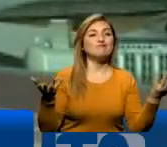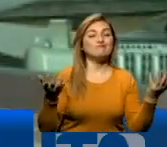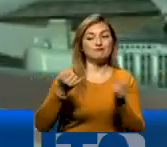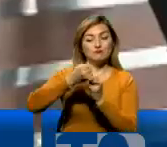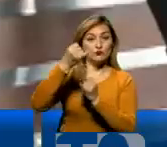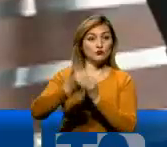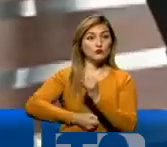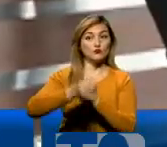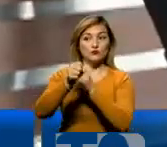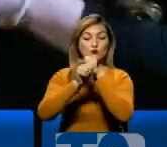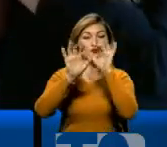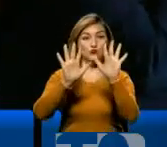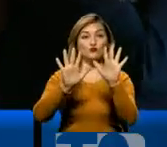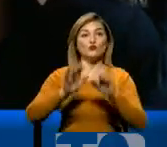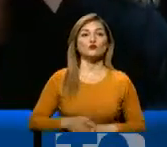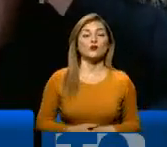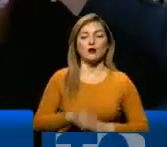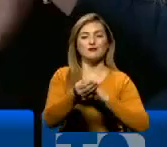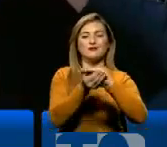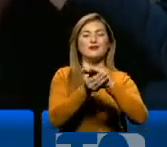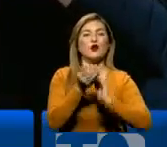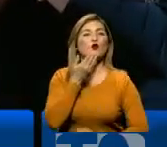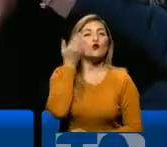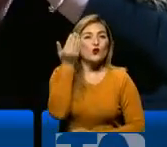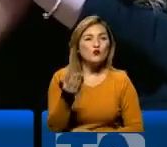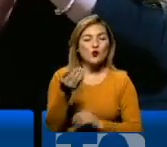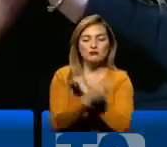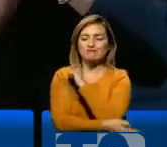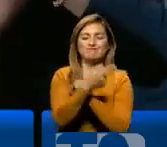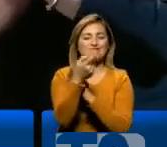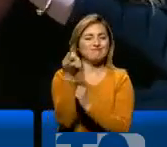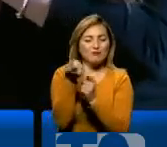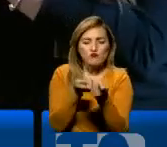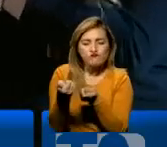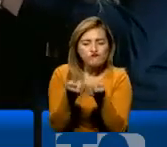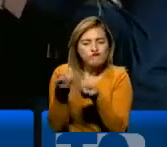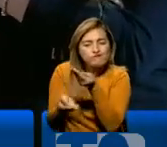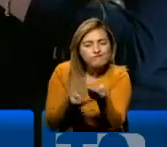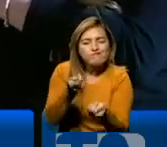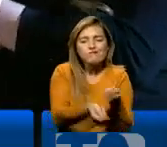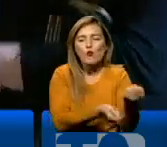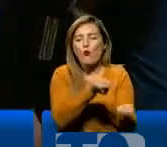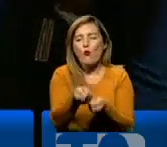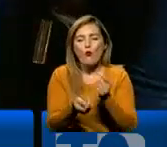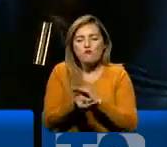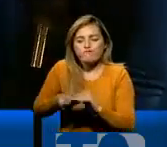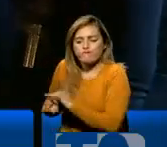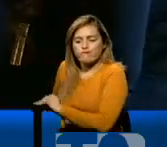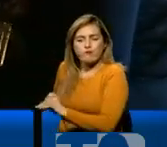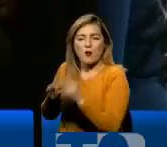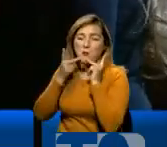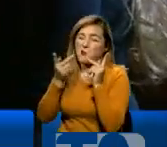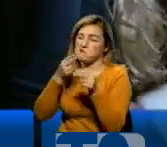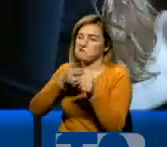las últimas décadas. El soborno se ha establecido como uno de los delitos que más dinero mueve en el mundo de los negocios y el sector público no